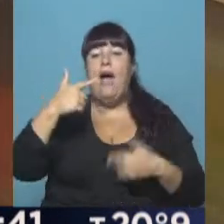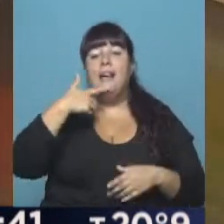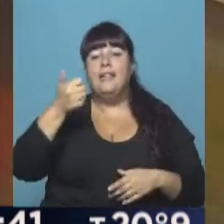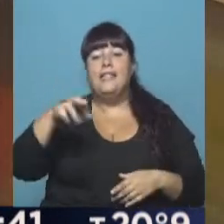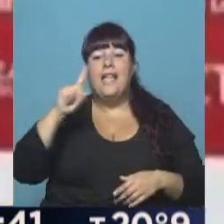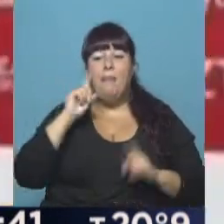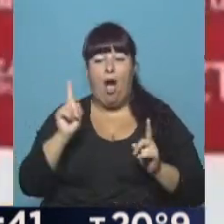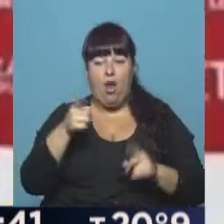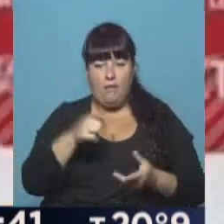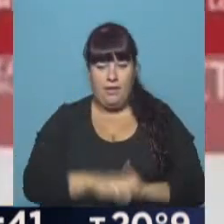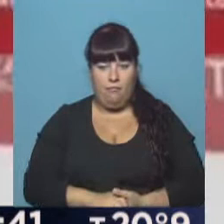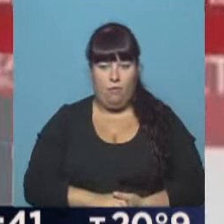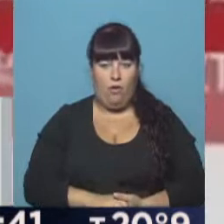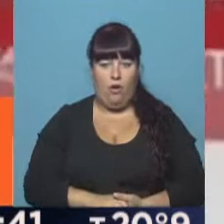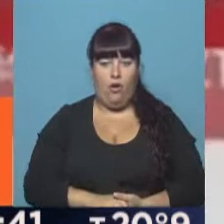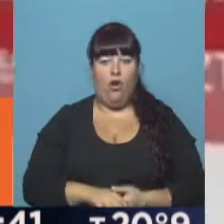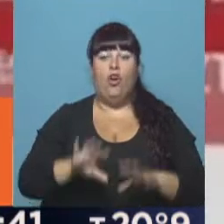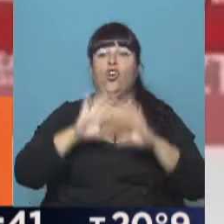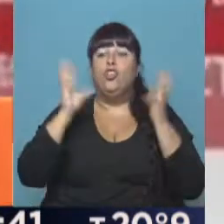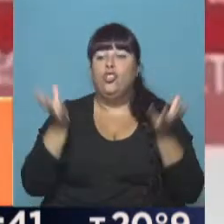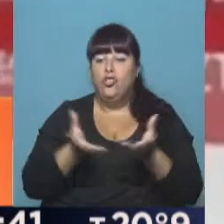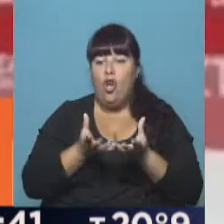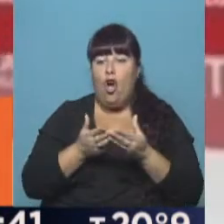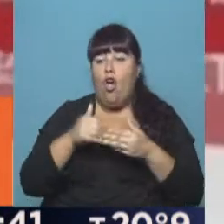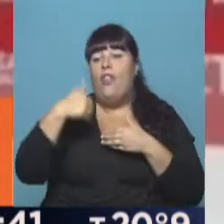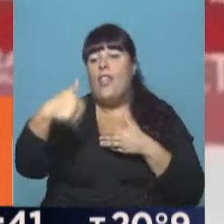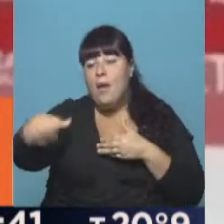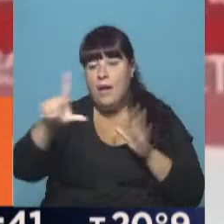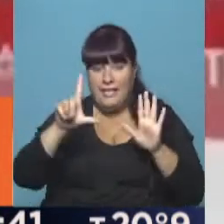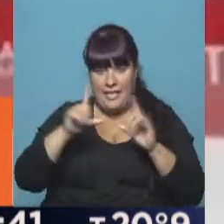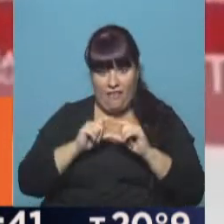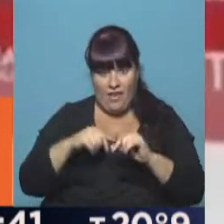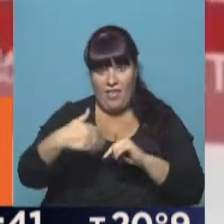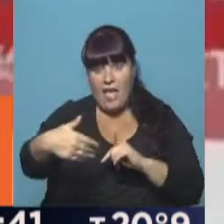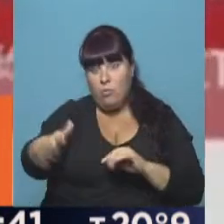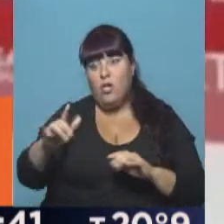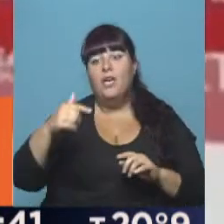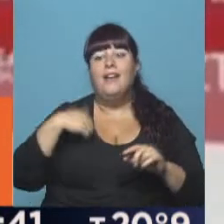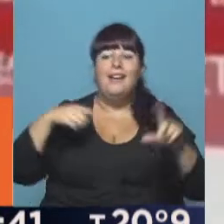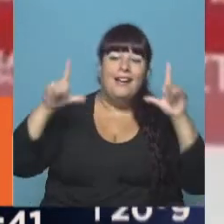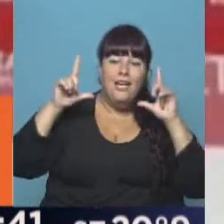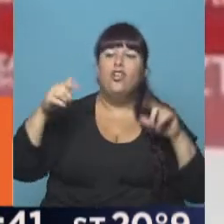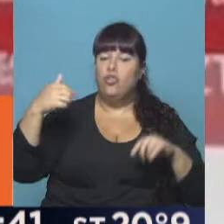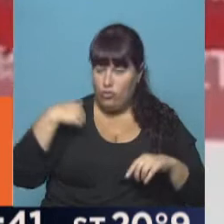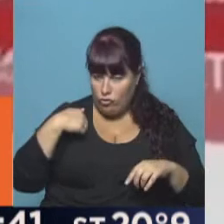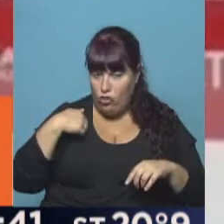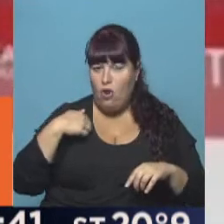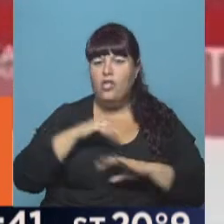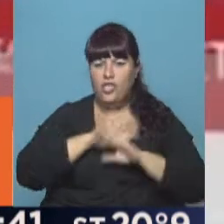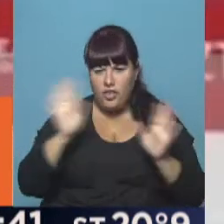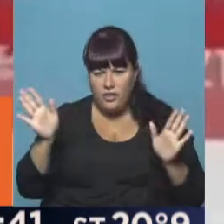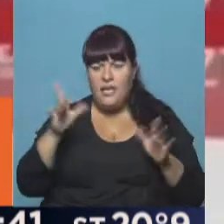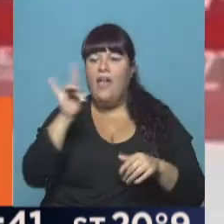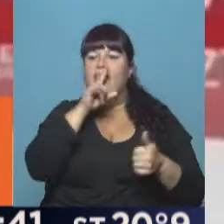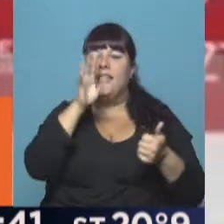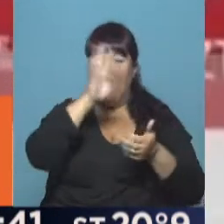Sampaoli. Todo lo que pase después de estas 7 fechas, mi fotografía, yo estuve ya siendo técnico